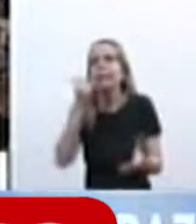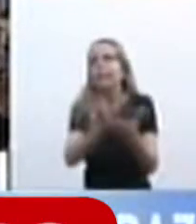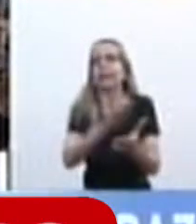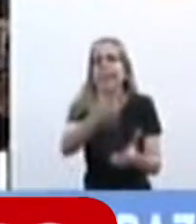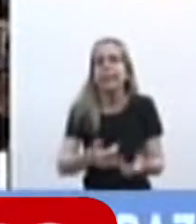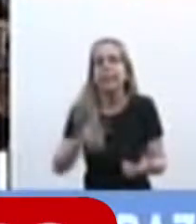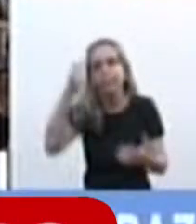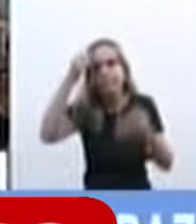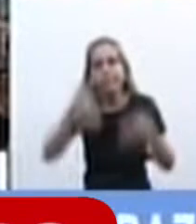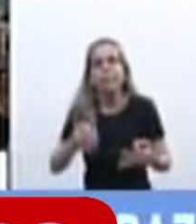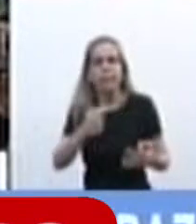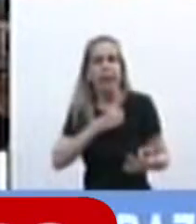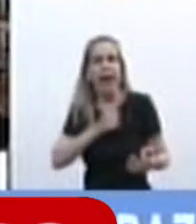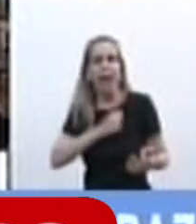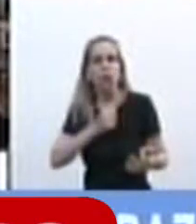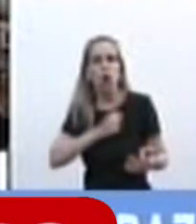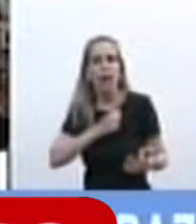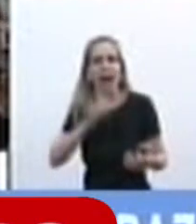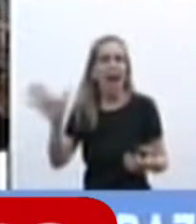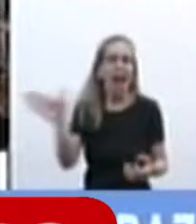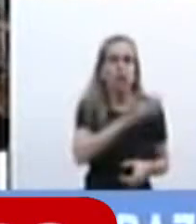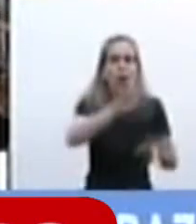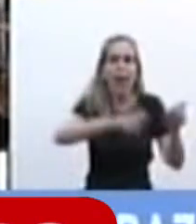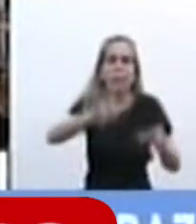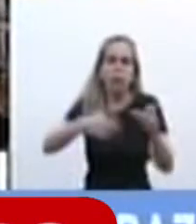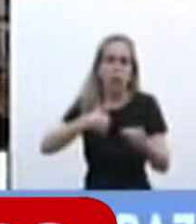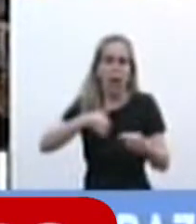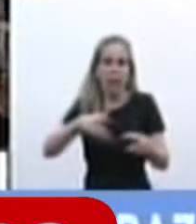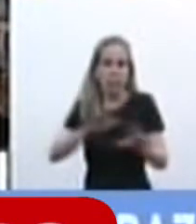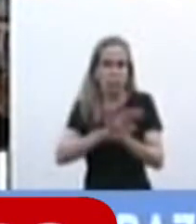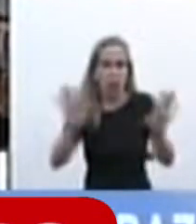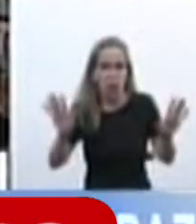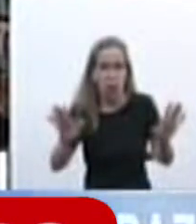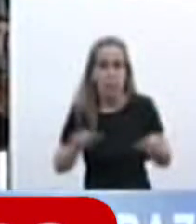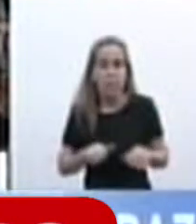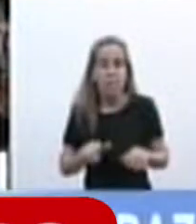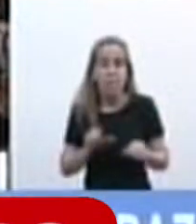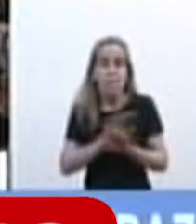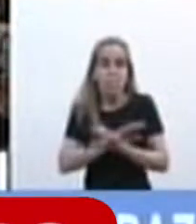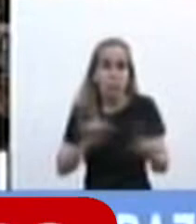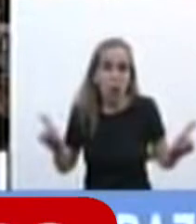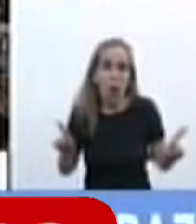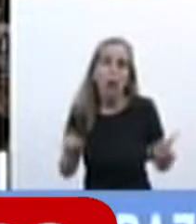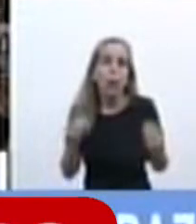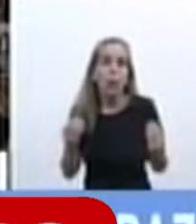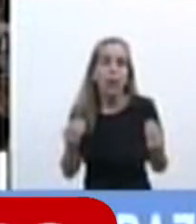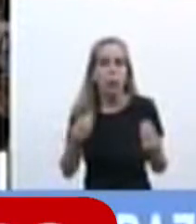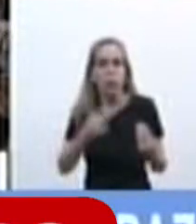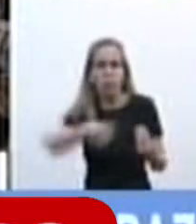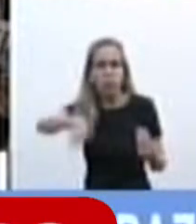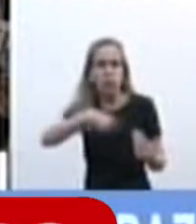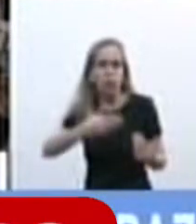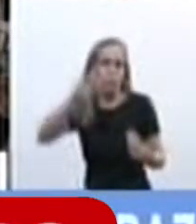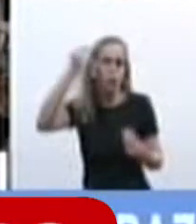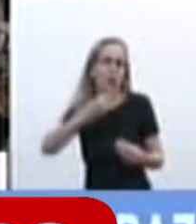nuestra moralidad católica a todo el pueblo argentino. Y mucho menos podemos querer hacerlo cuando hemos